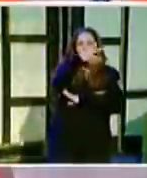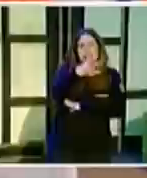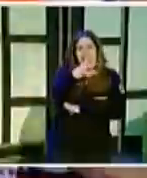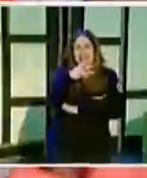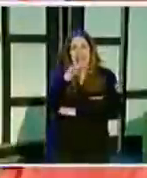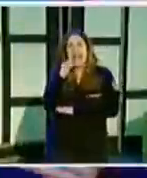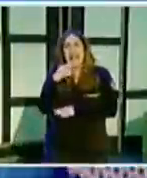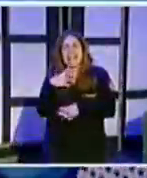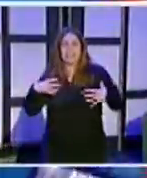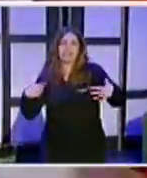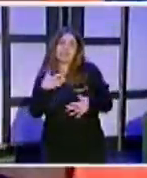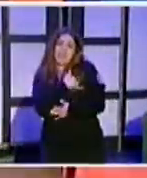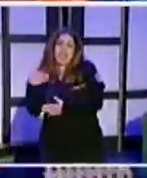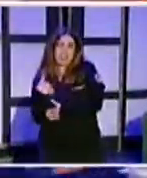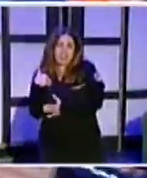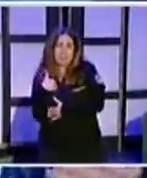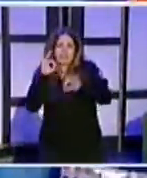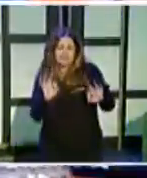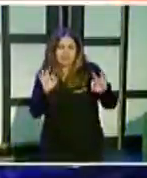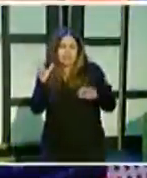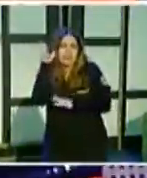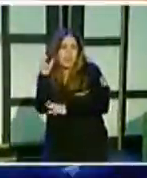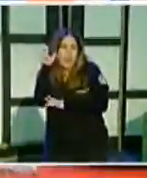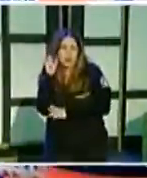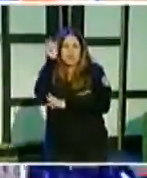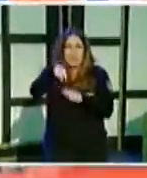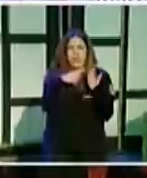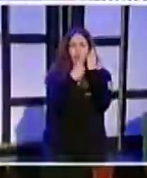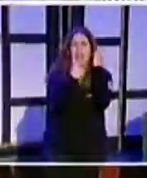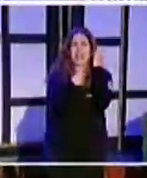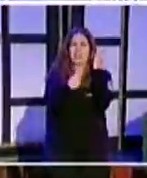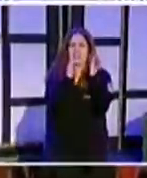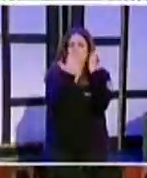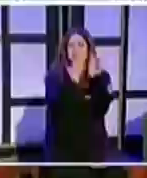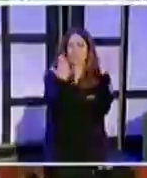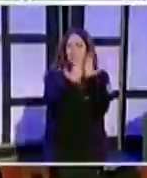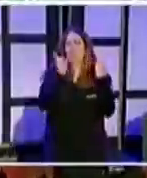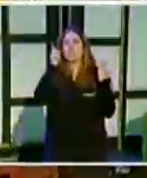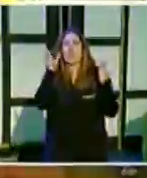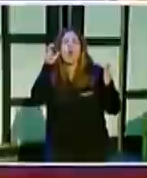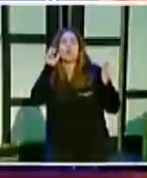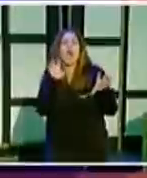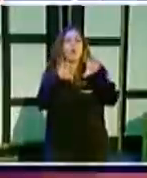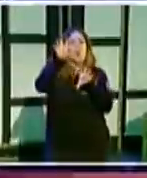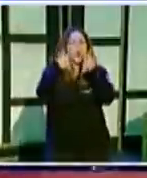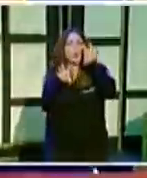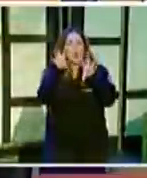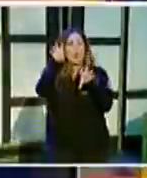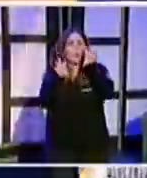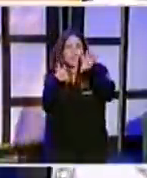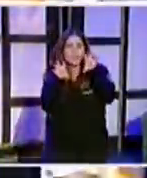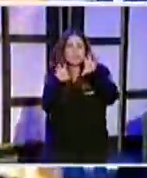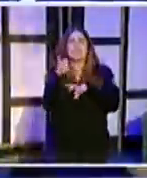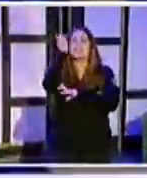teta. Todo el día con la libreta este túnel calculo. Culo, culo, culo, culo. Sacando sumas